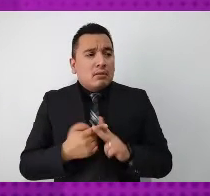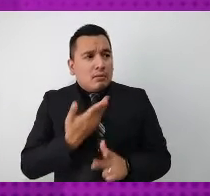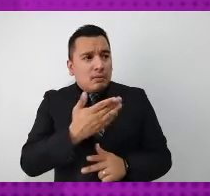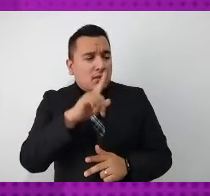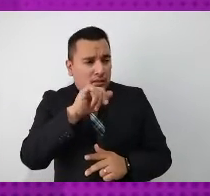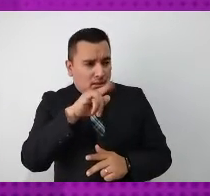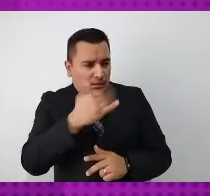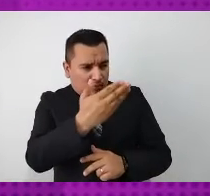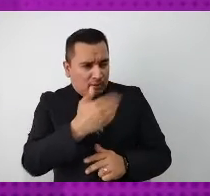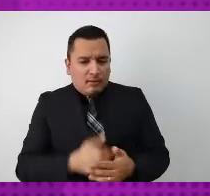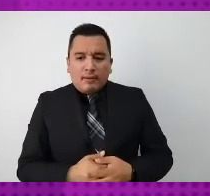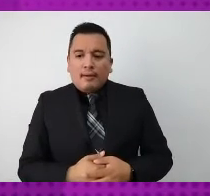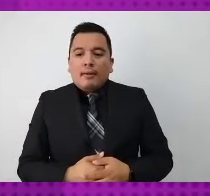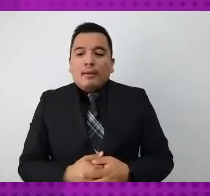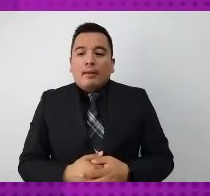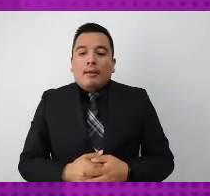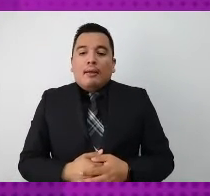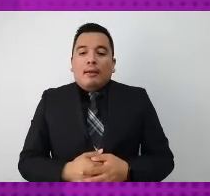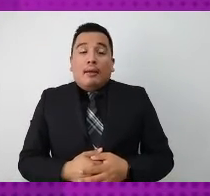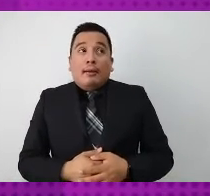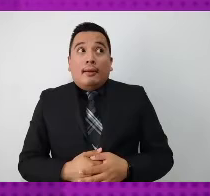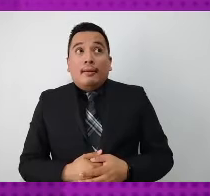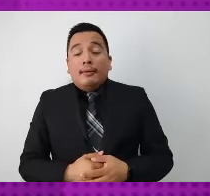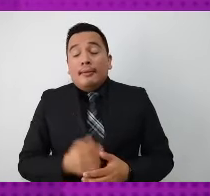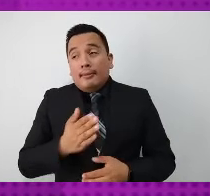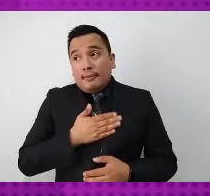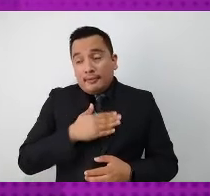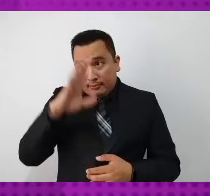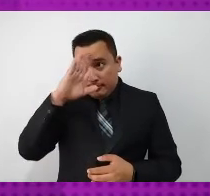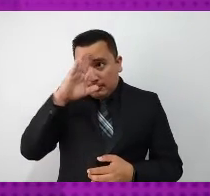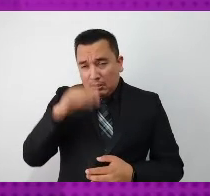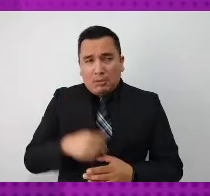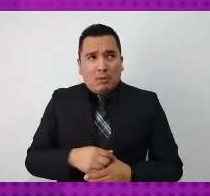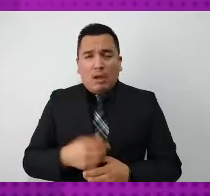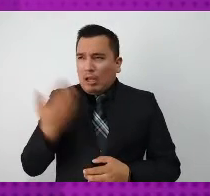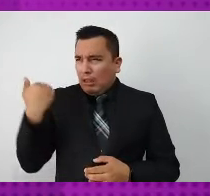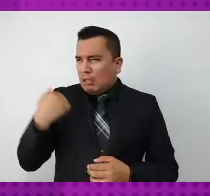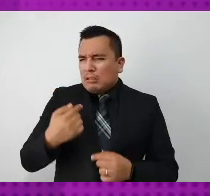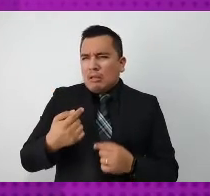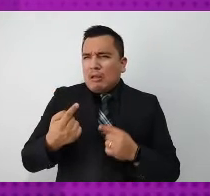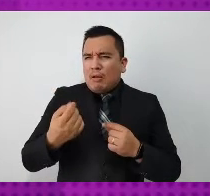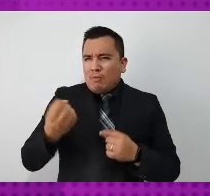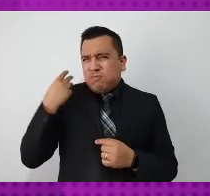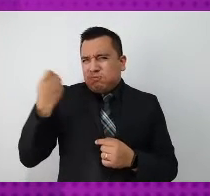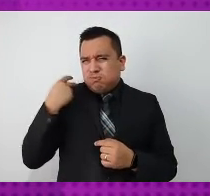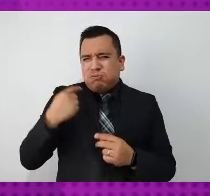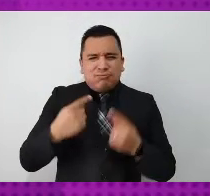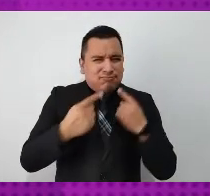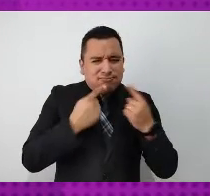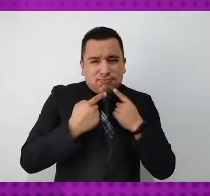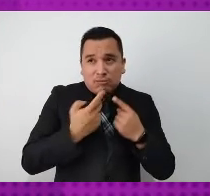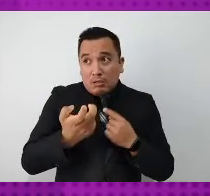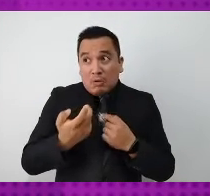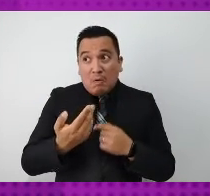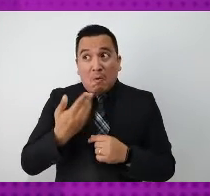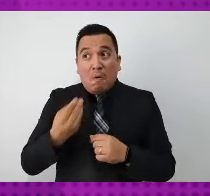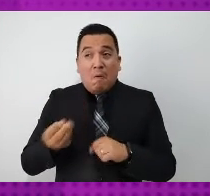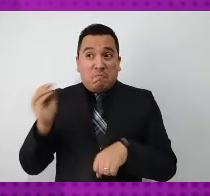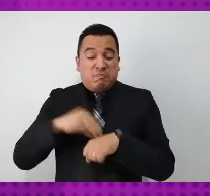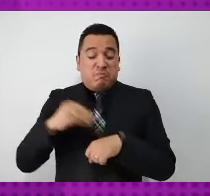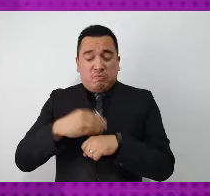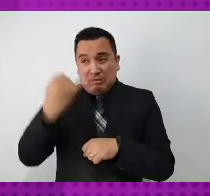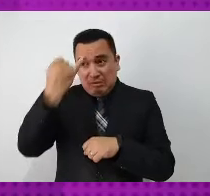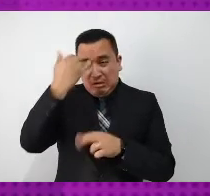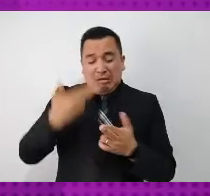sí bueno yo considero que la experiencia fue muy enriquecedora por su parte en la mesa número 4 que es en la que estuvimos participando